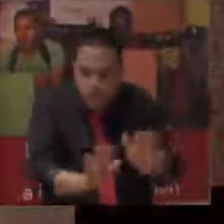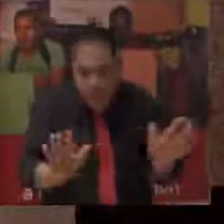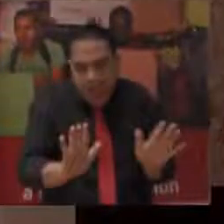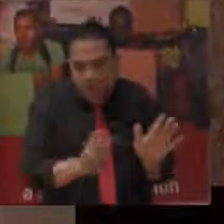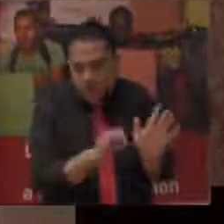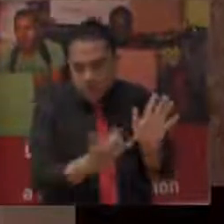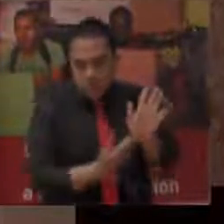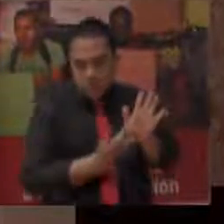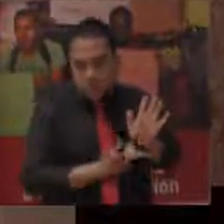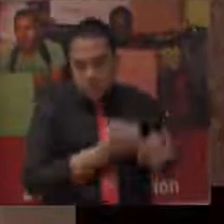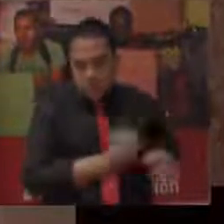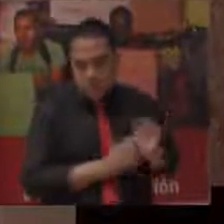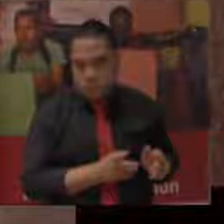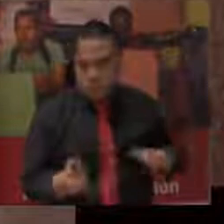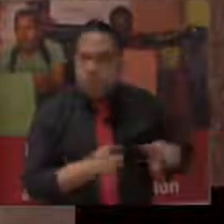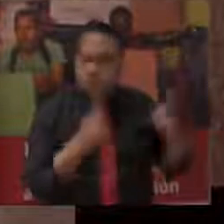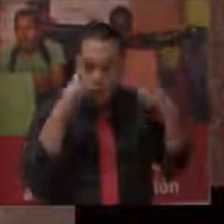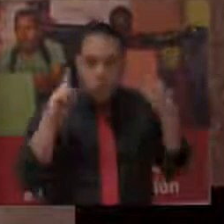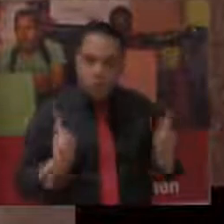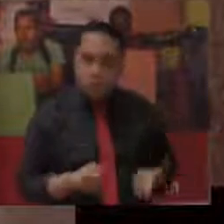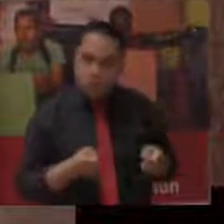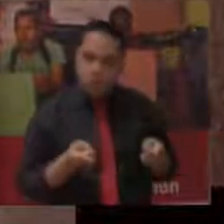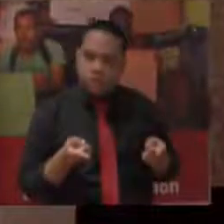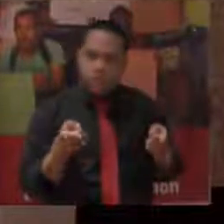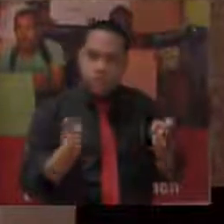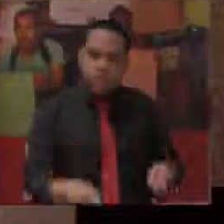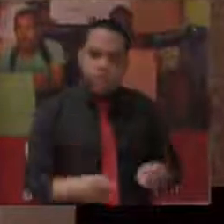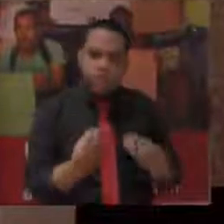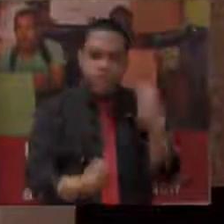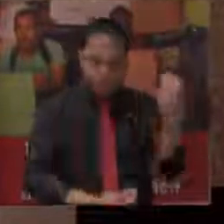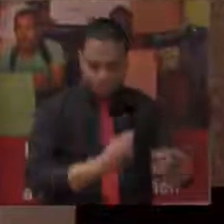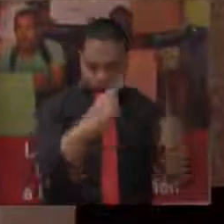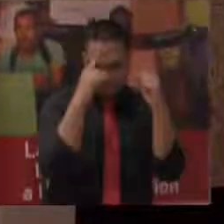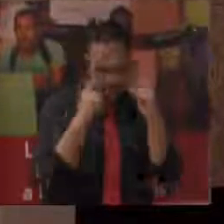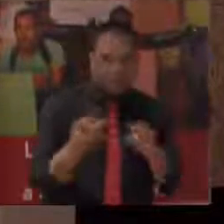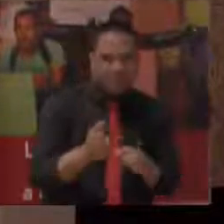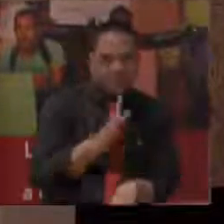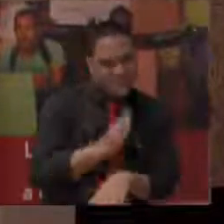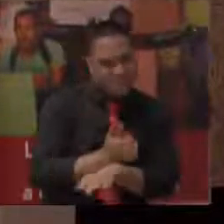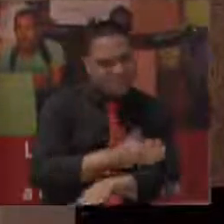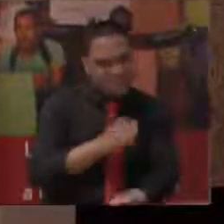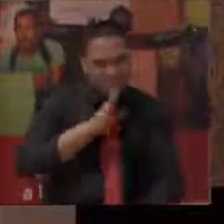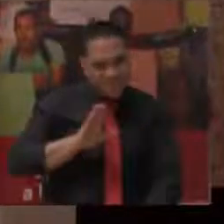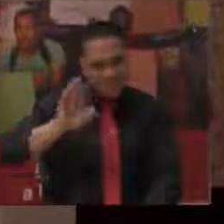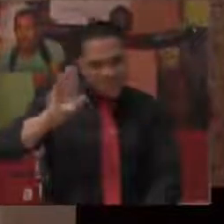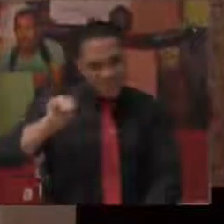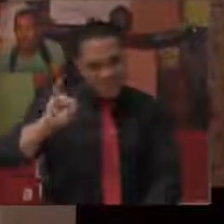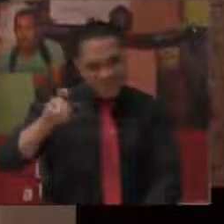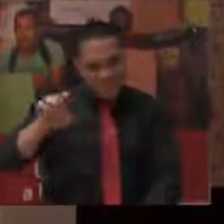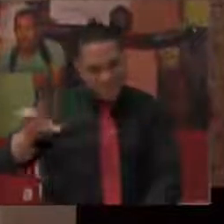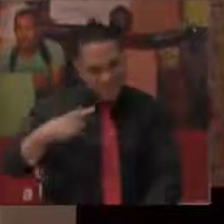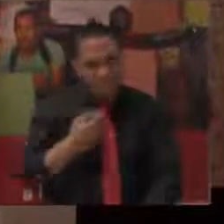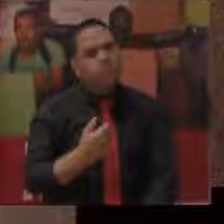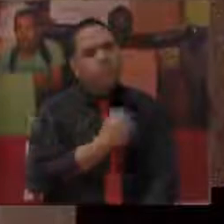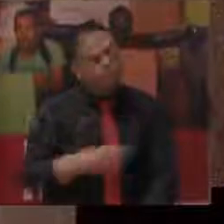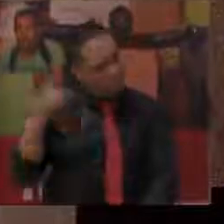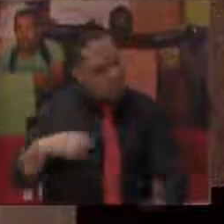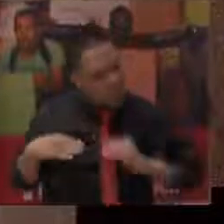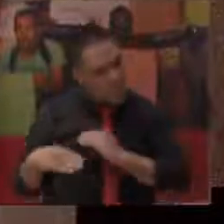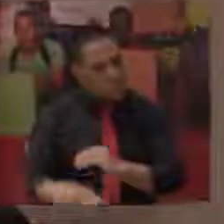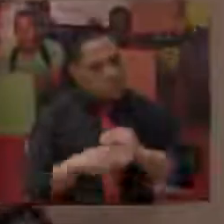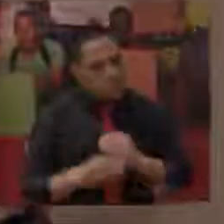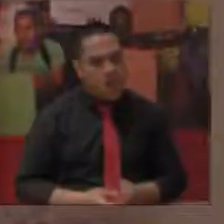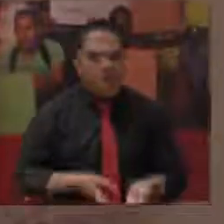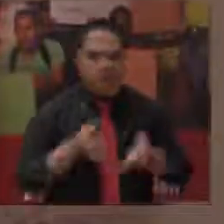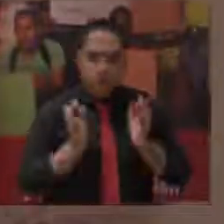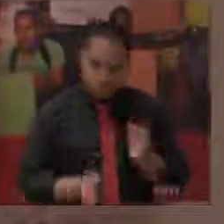También, a manera de conclusión, la petición de Miguel, que debe haber una igualdad, una seguridad jurídica